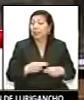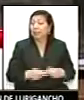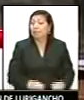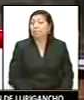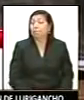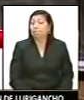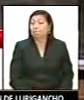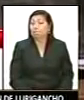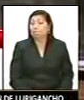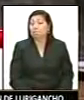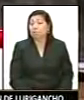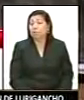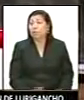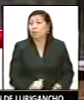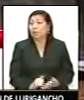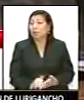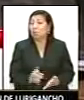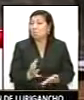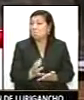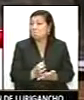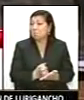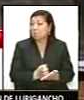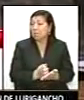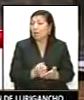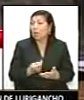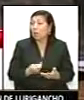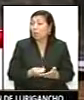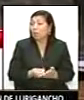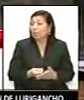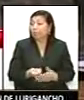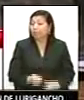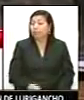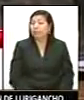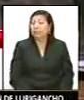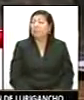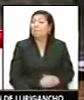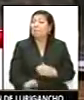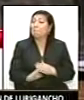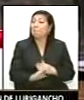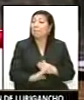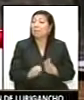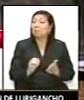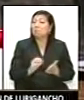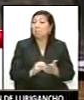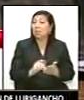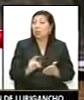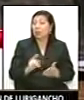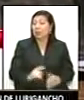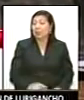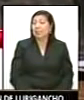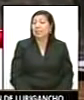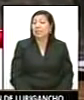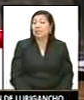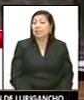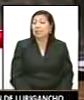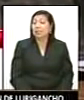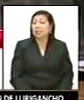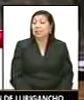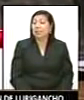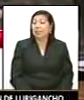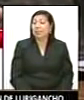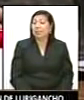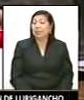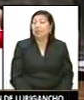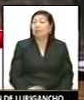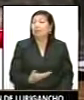o sea, es decir, la remuneración reunificada que comprende la remuneración básica más la bonificación. O sea,